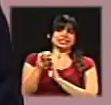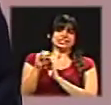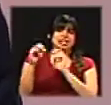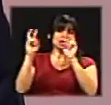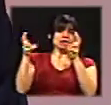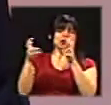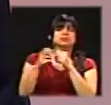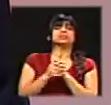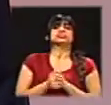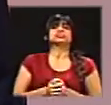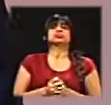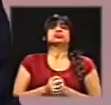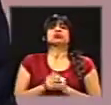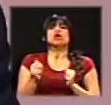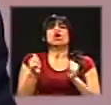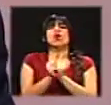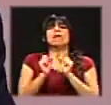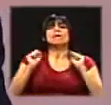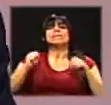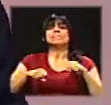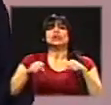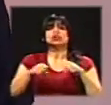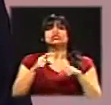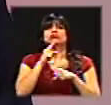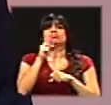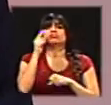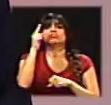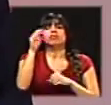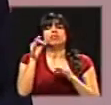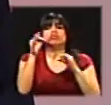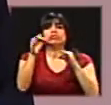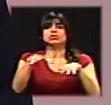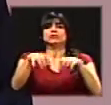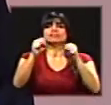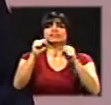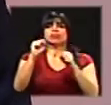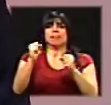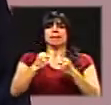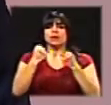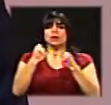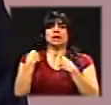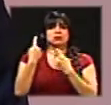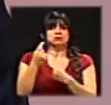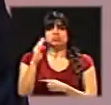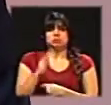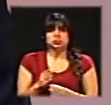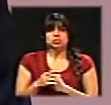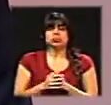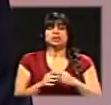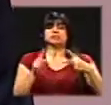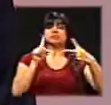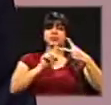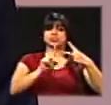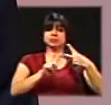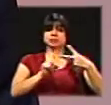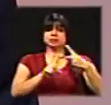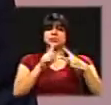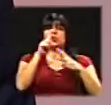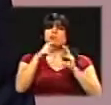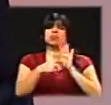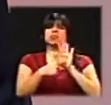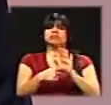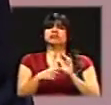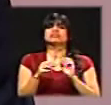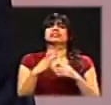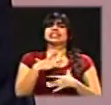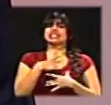izquierda, con posibilidades reales de acceder al poder. Eso es en primer lugar. Segundo lugar, es un fenómeno bastante